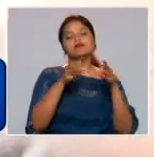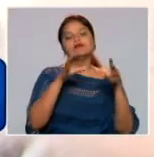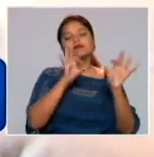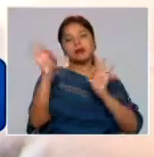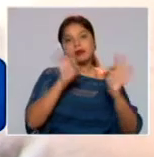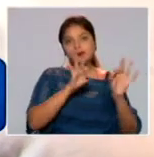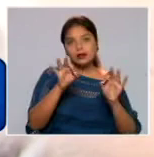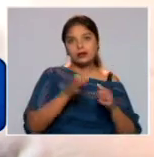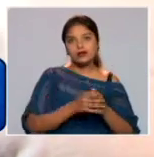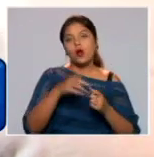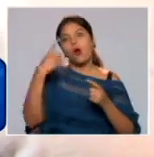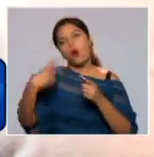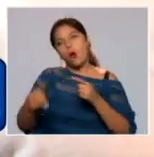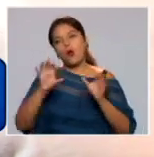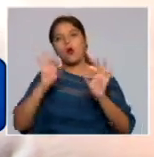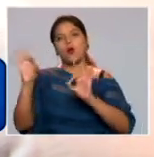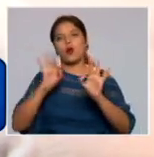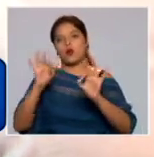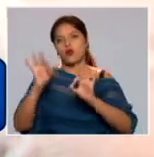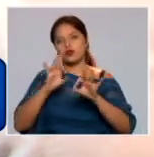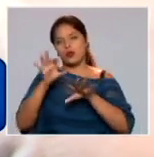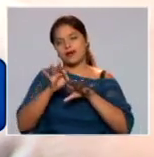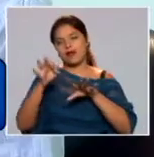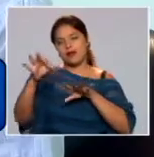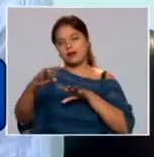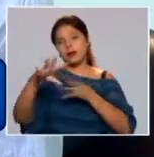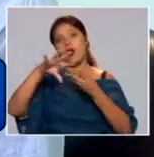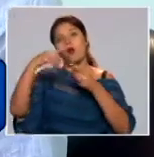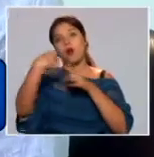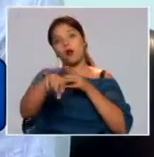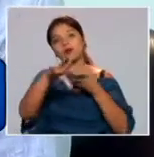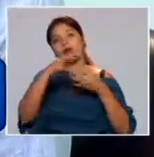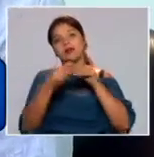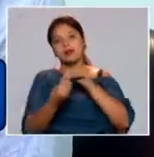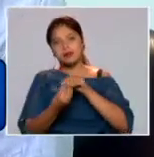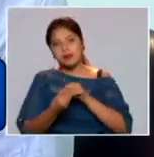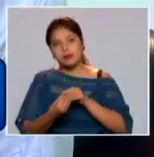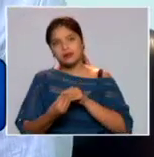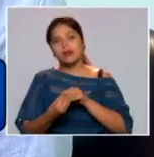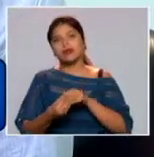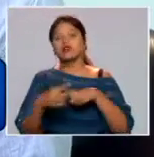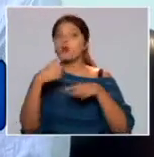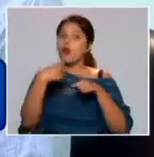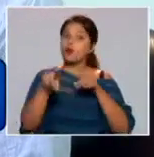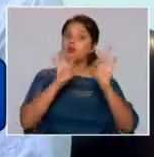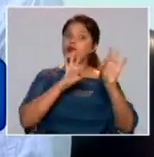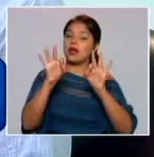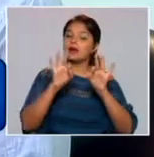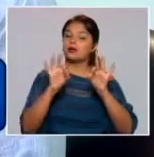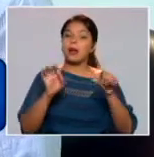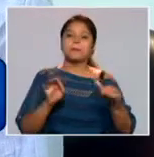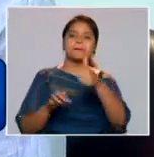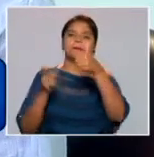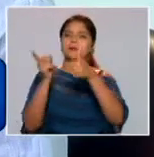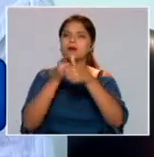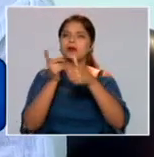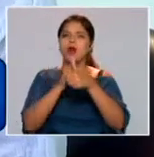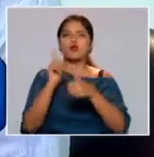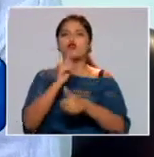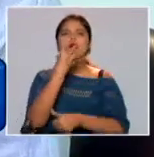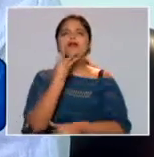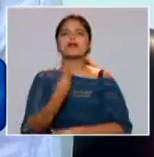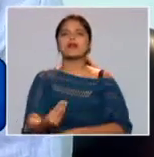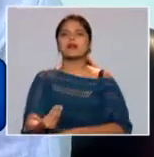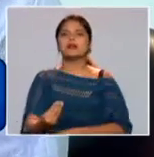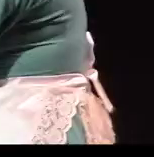los dichos y hechos de Sancho en la ínsula de barataria que es una adaptación de la obra de Cervantes en donde el personaje principal no es El Quijote